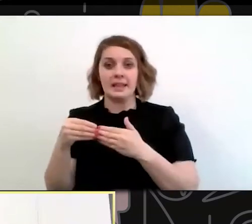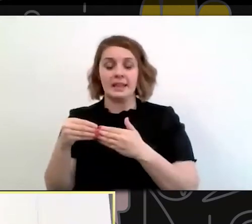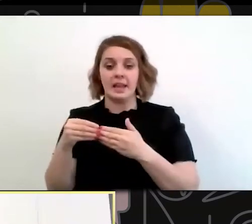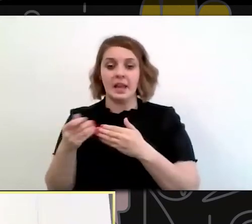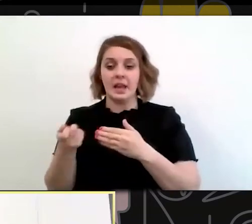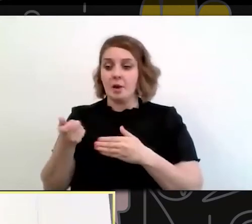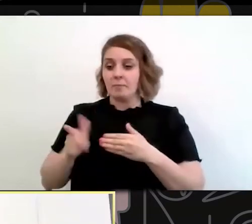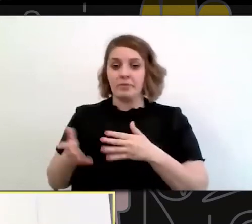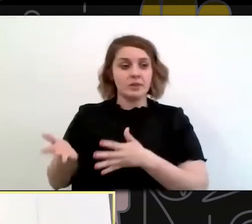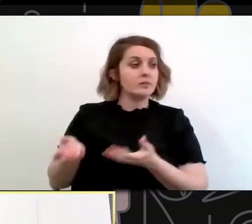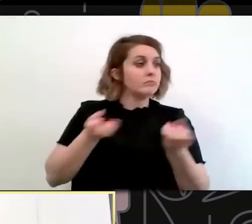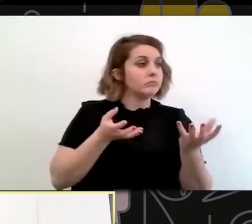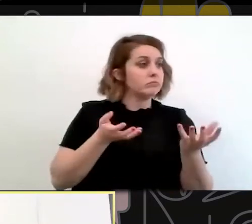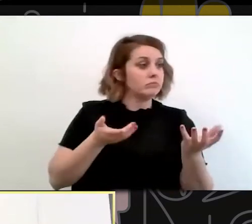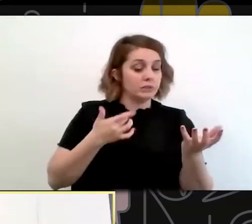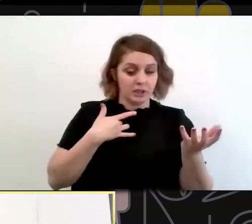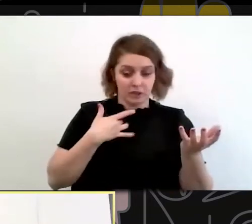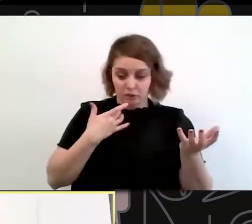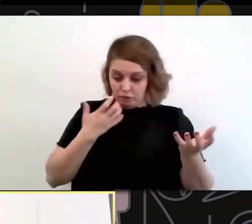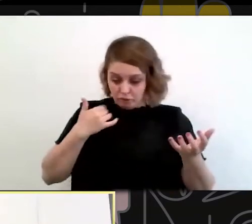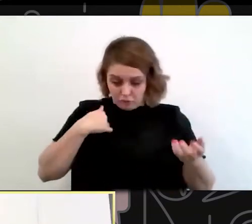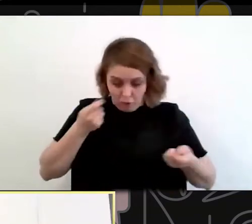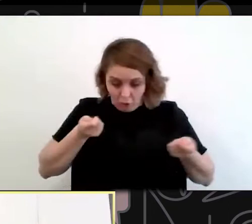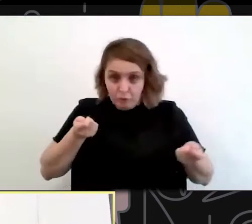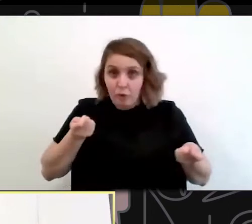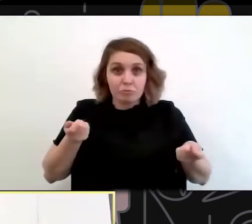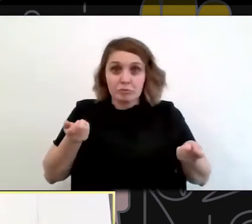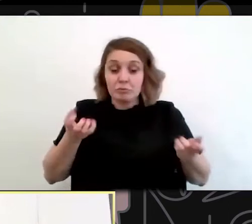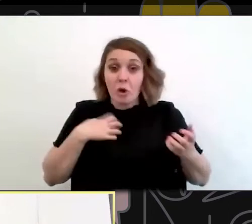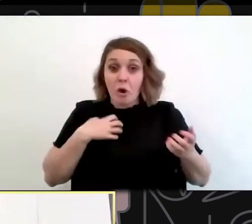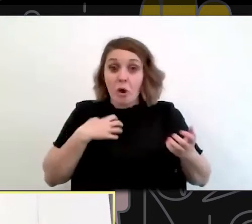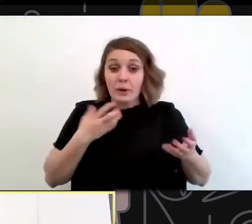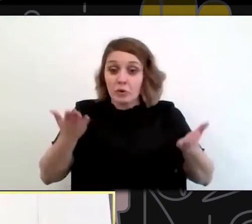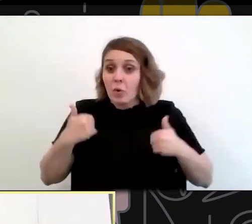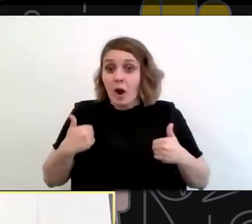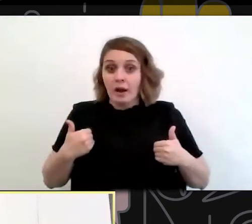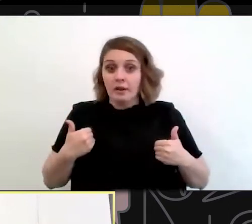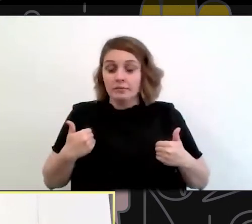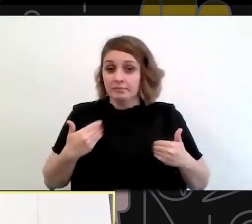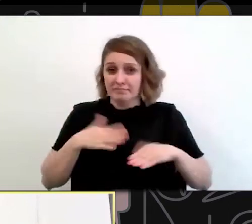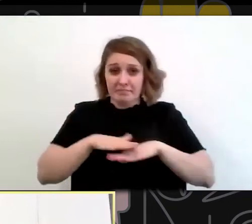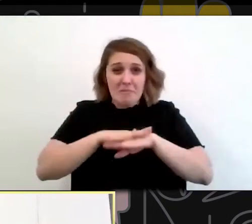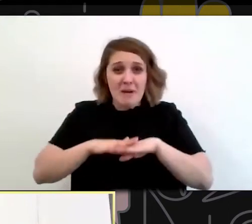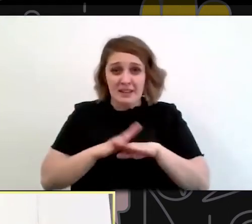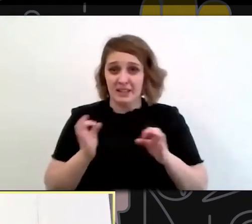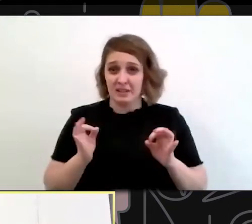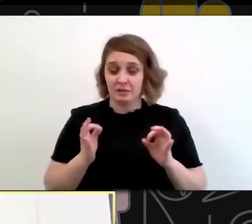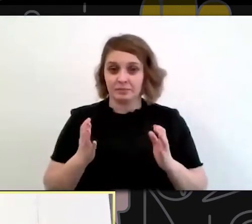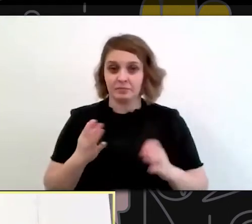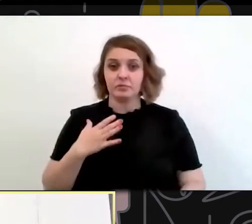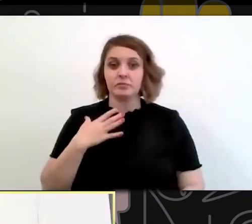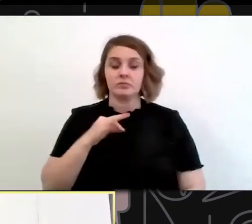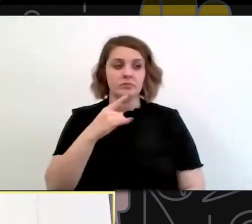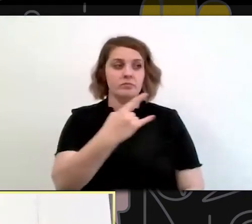si no puede hacerse lo vital para un paciente con diabetes, que es una glucemia capilar? Le puedes llamar